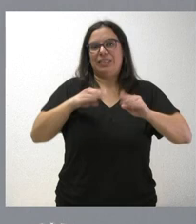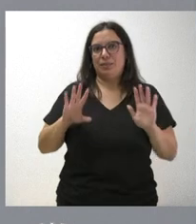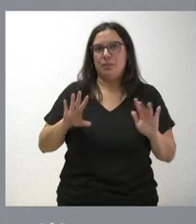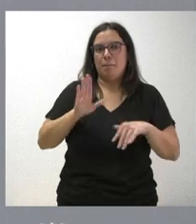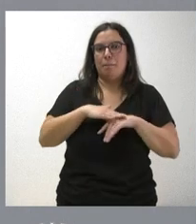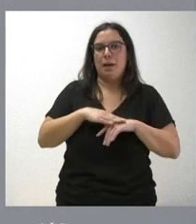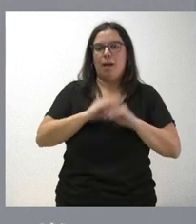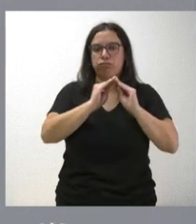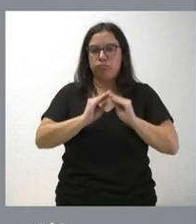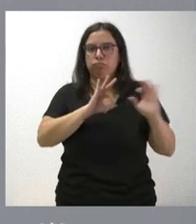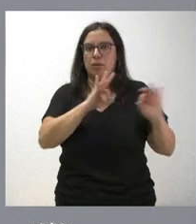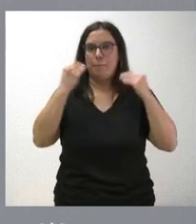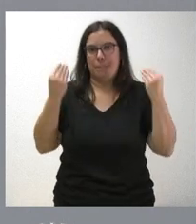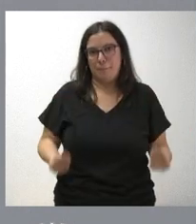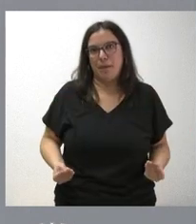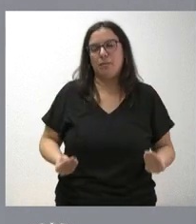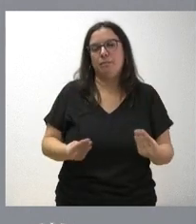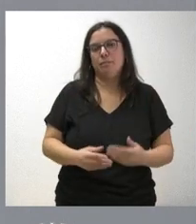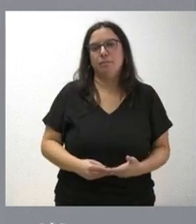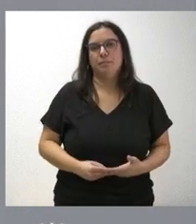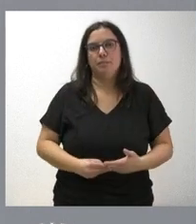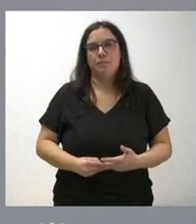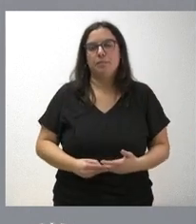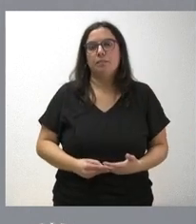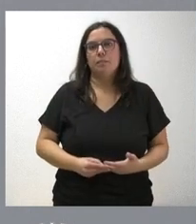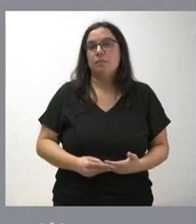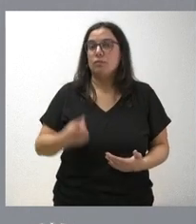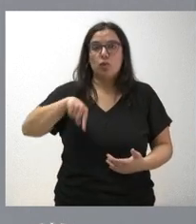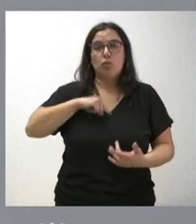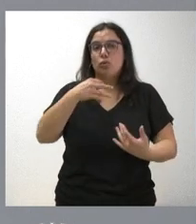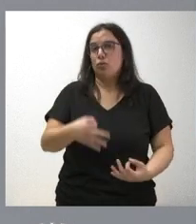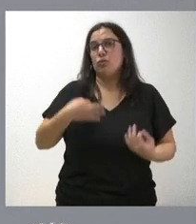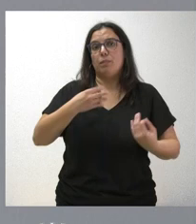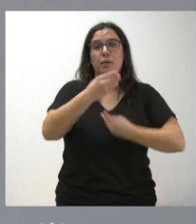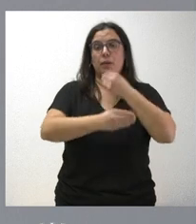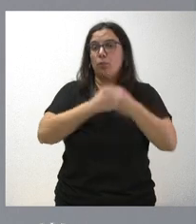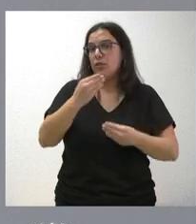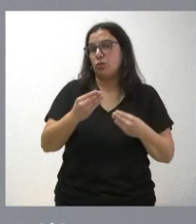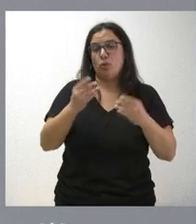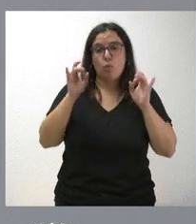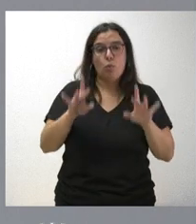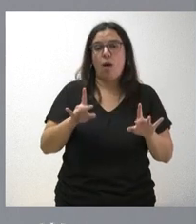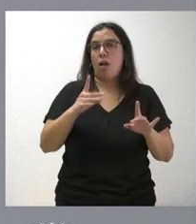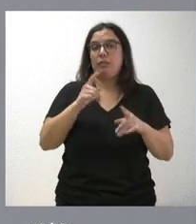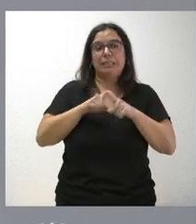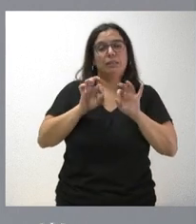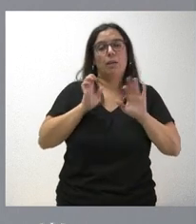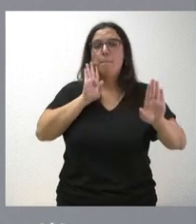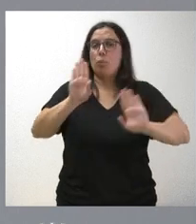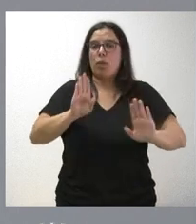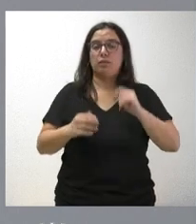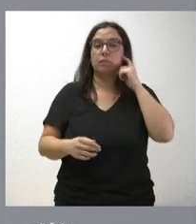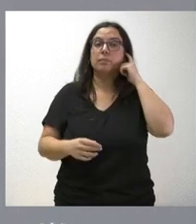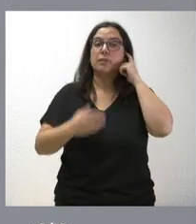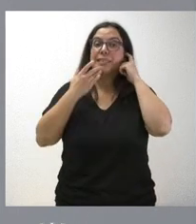abordar hacer un presupuesto en este momento en las mejores condiciones posibles siempre hemos actuado nosotros desde este punto de vista y lo vamos a seguir haciendo en esta ocasión si además